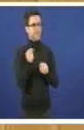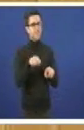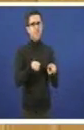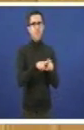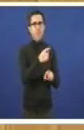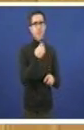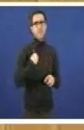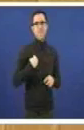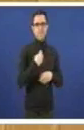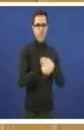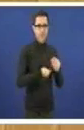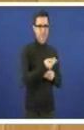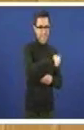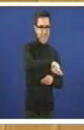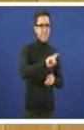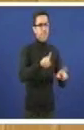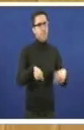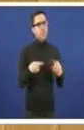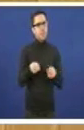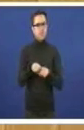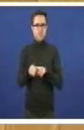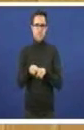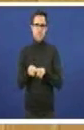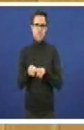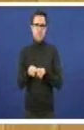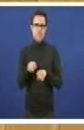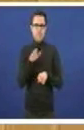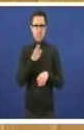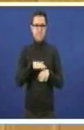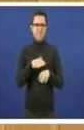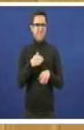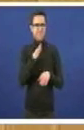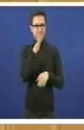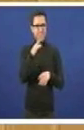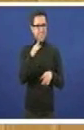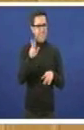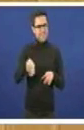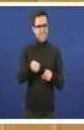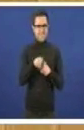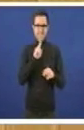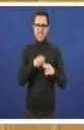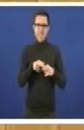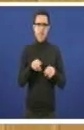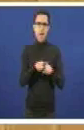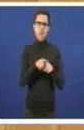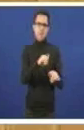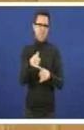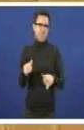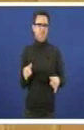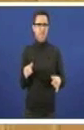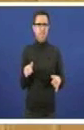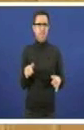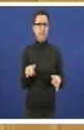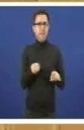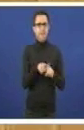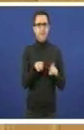practican logo critican porque há maior demagogia que se pode facer neste momento na situación pola que